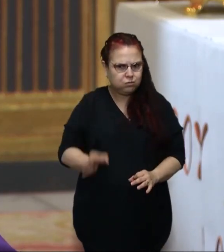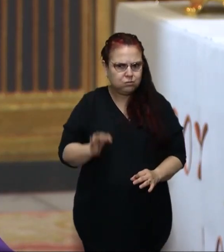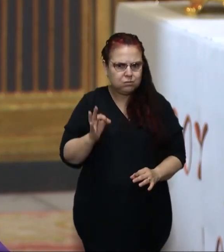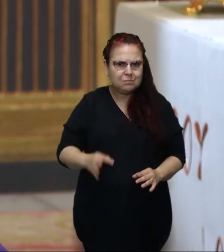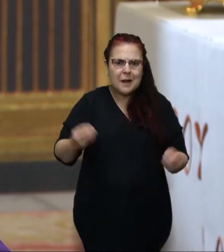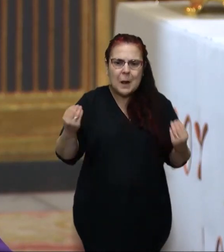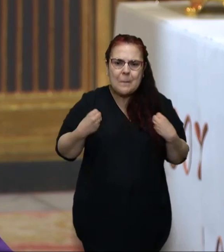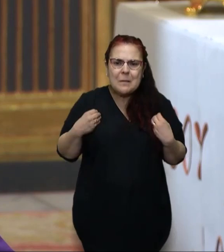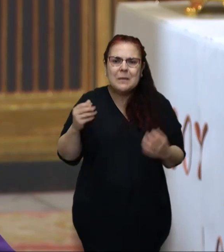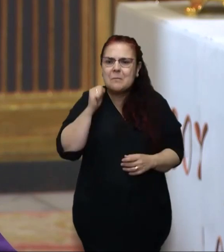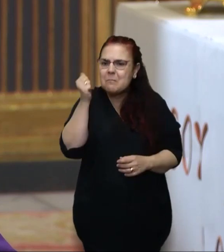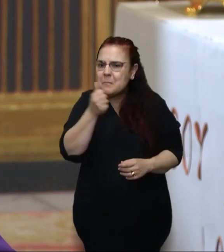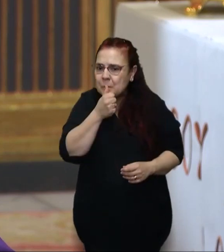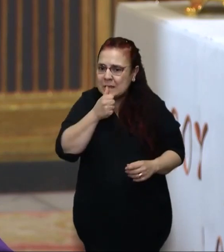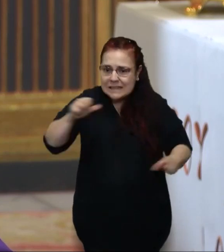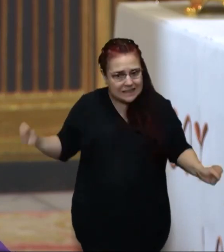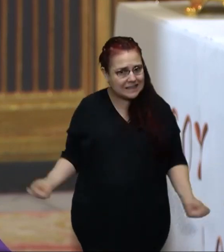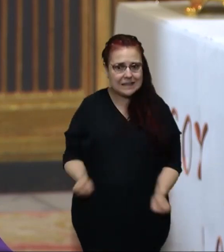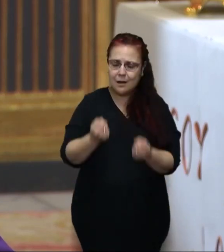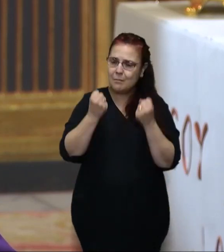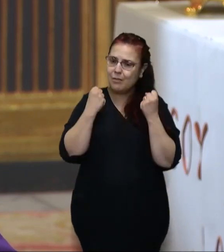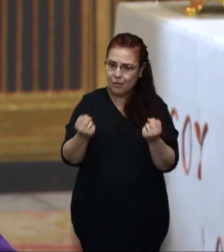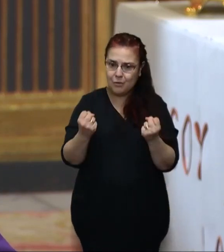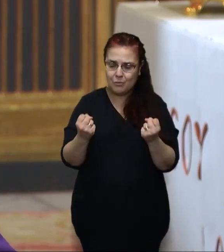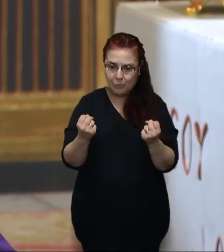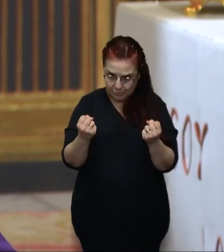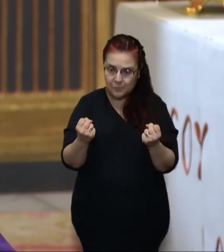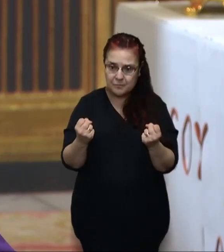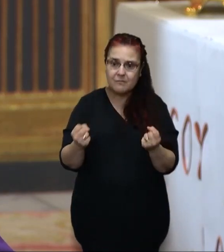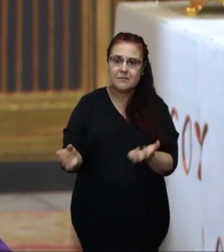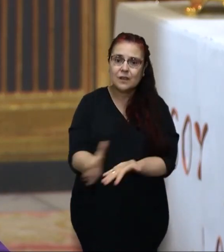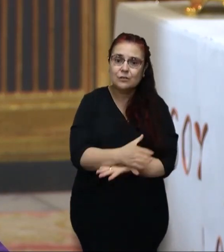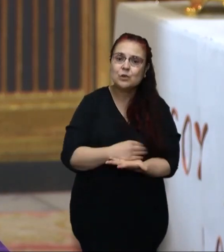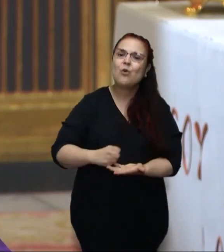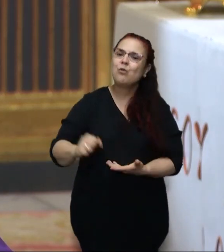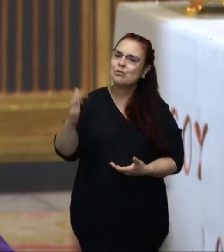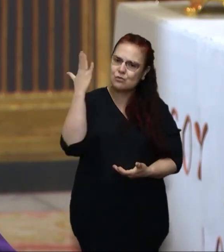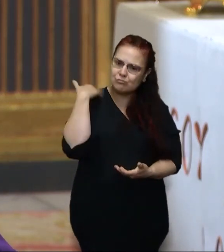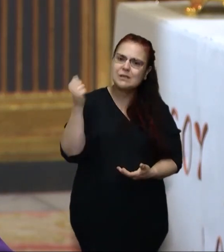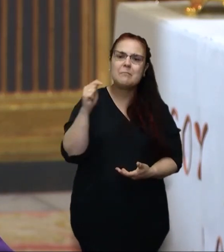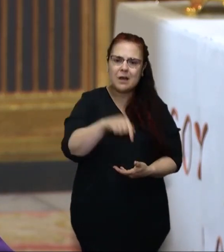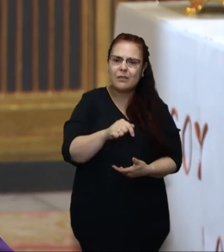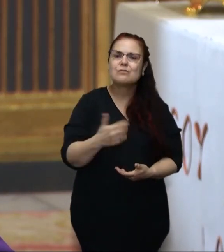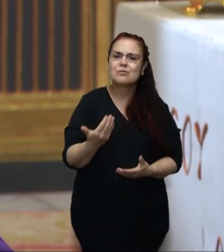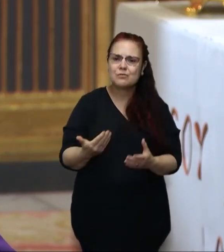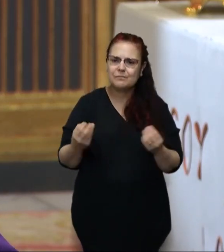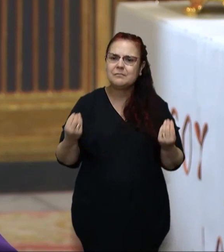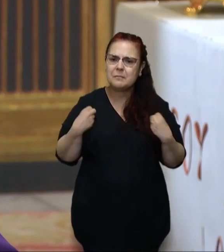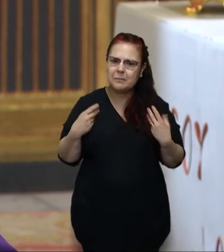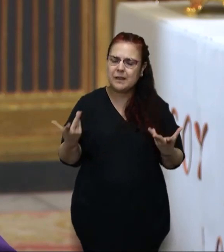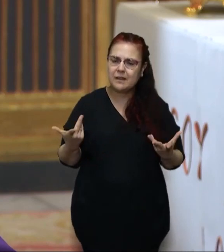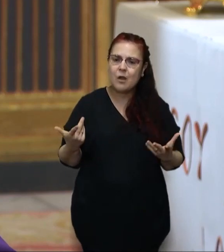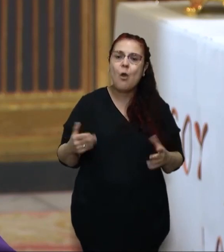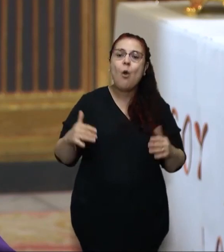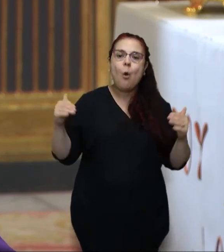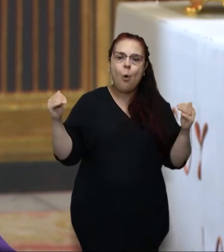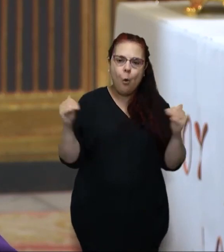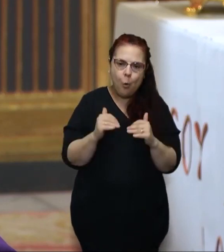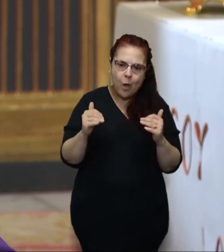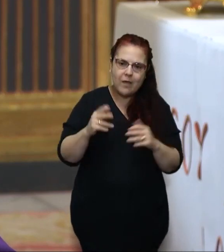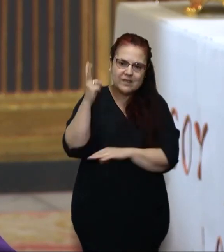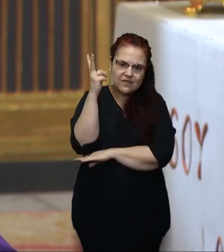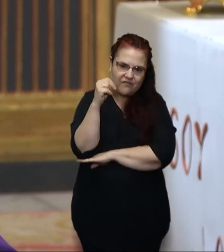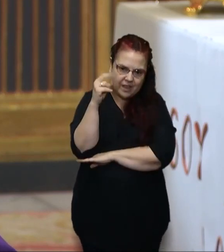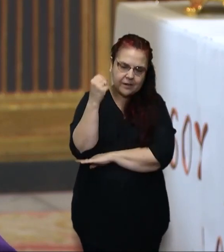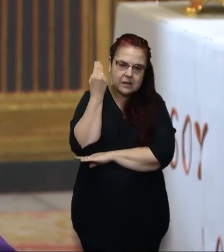gran misterio de salvación que estamos llamados a vivir durante estos tres días del jueves, viernes, sábado y